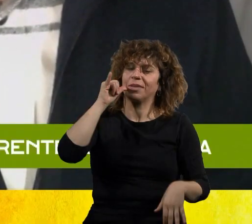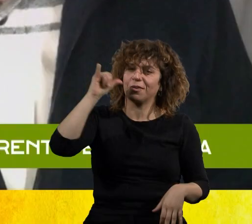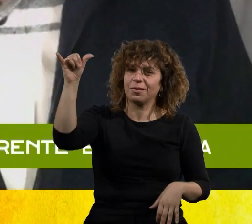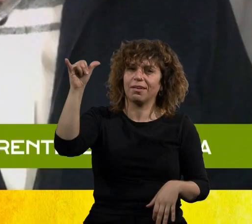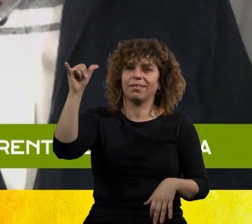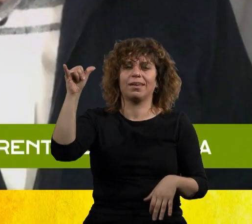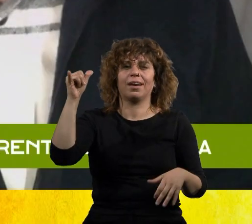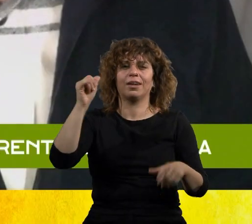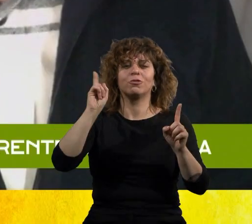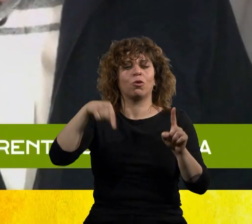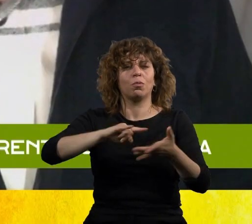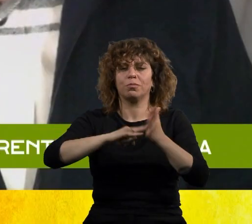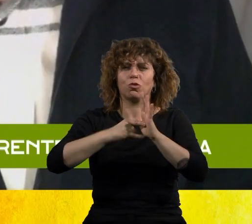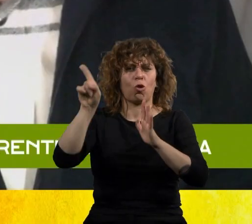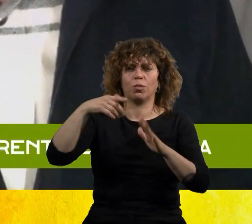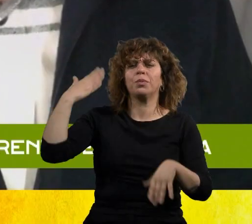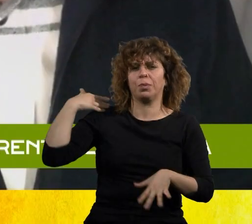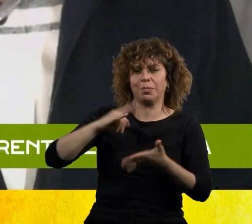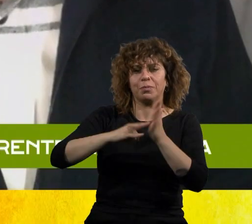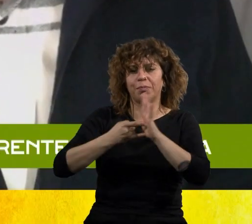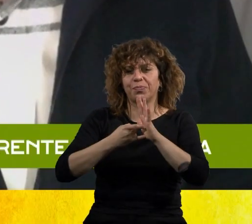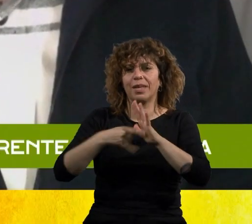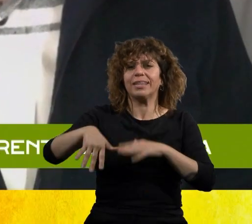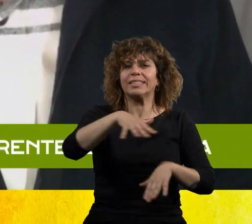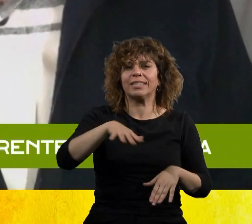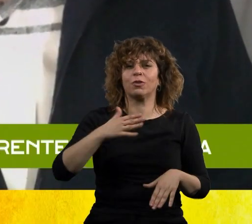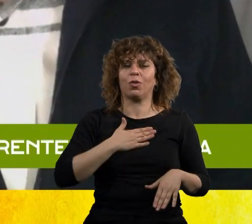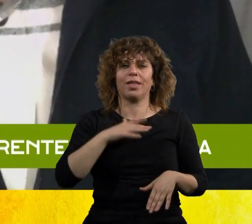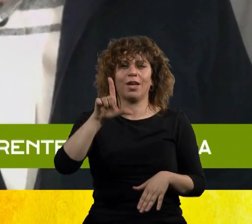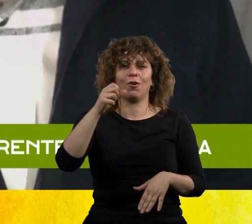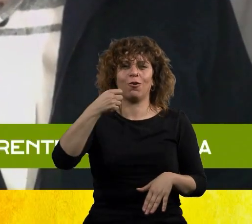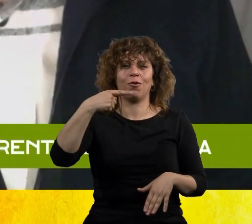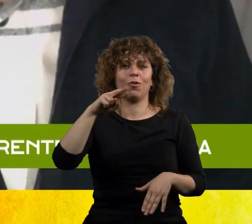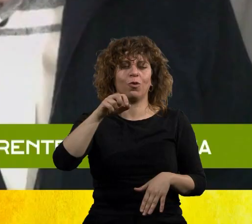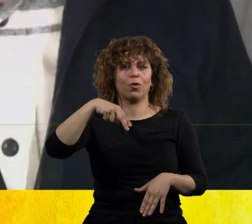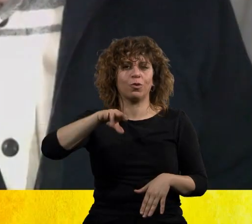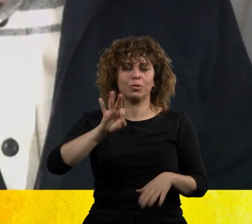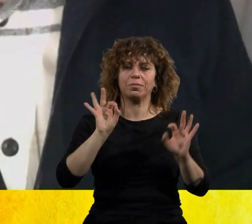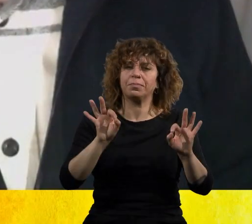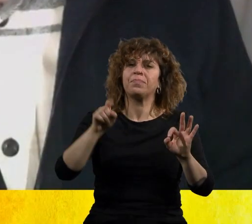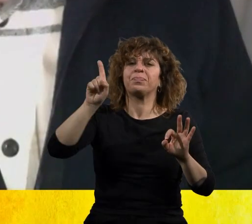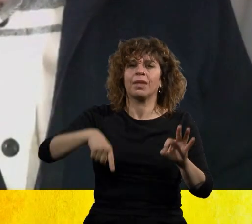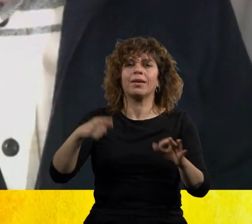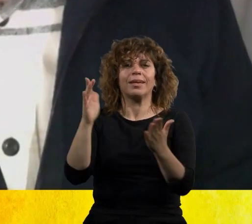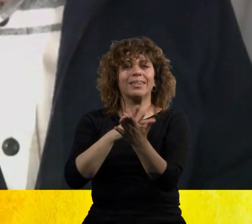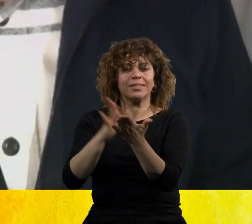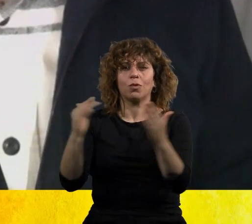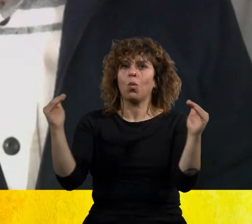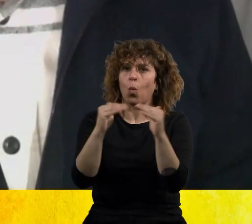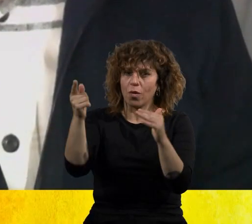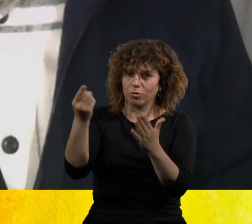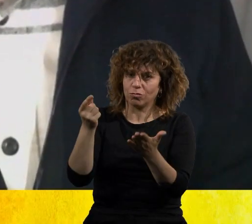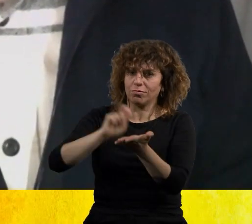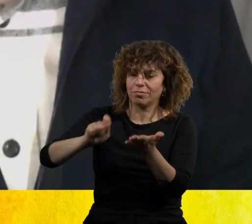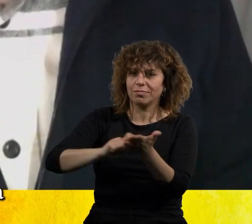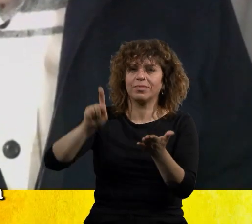No solamente con este proyecto, has hecho otros proyectos como El sitio de Logroño. Bueno, has publicado en El Jueves, has publicado en La